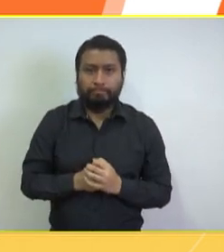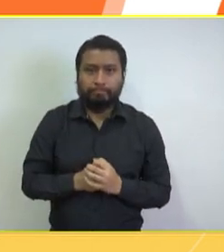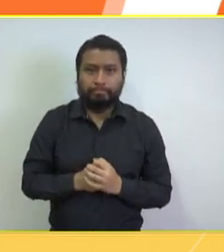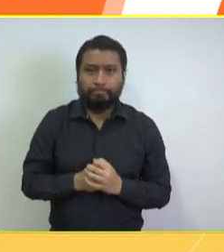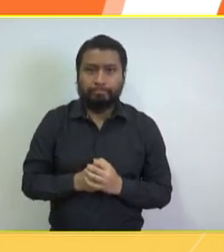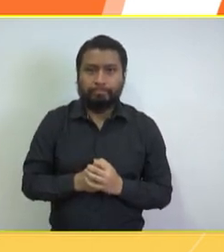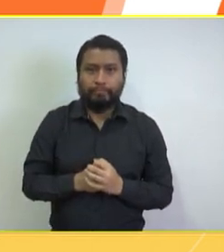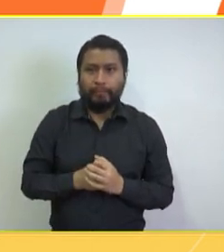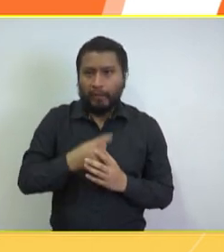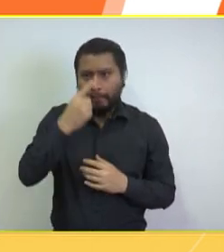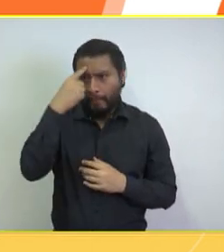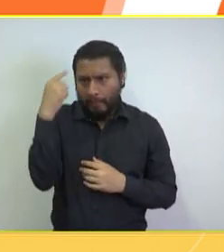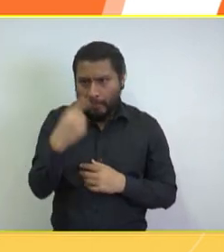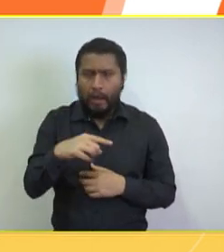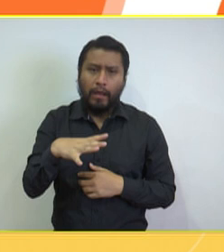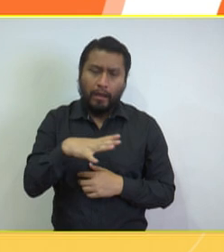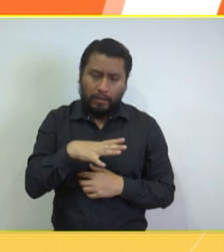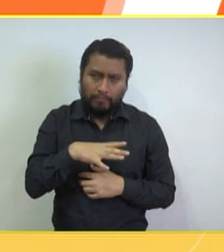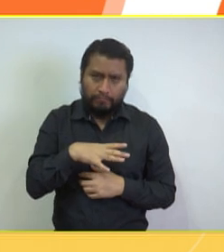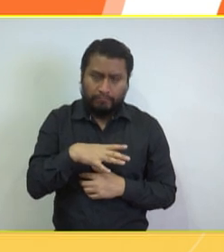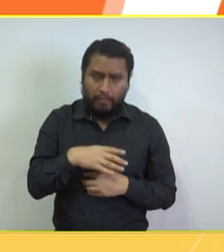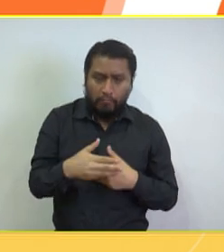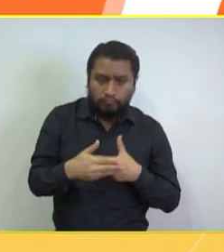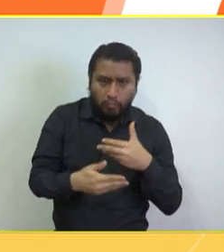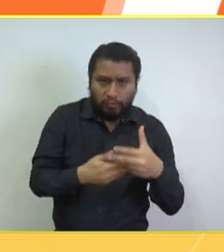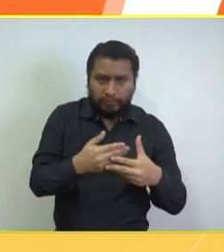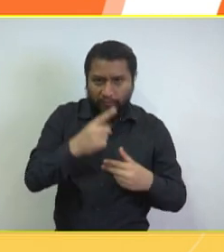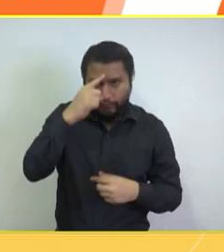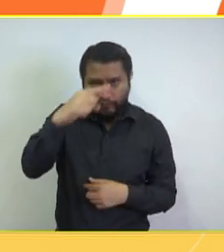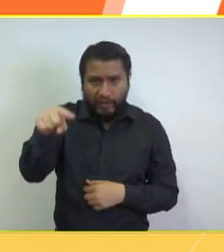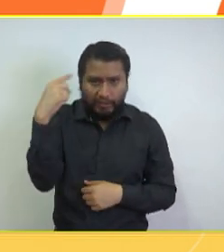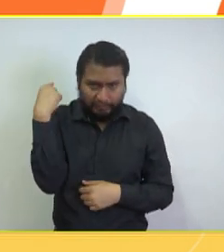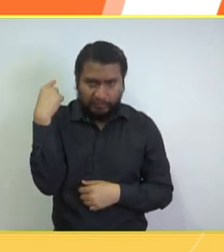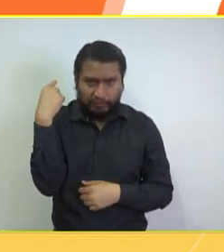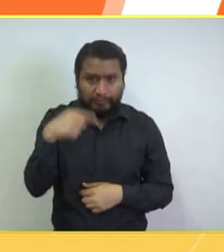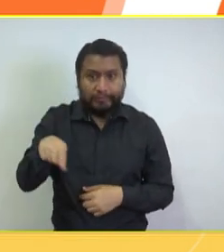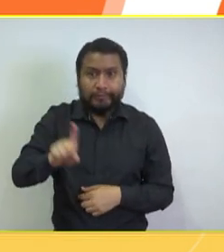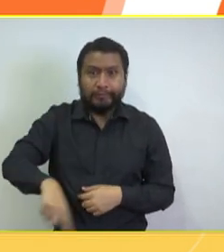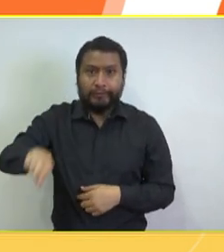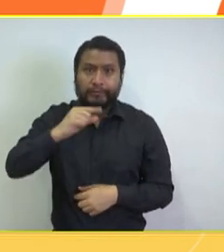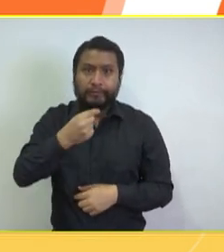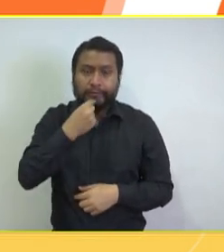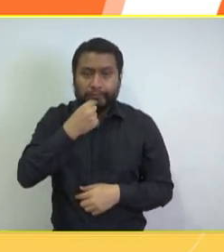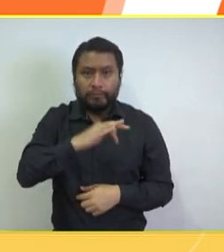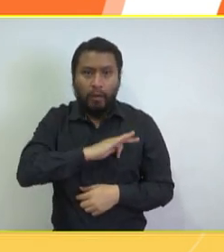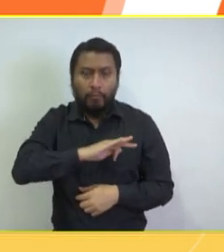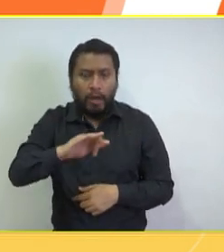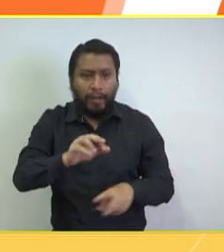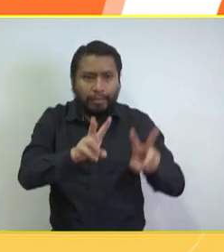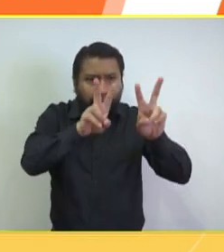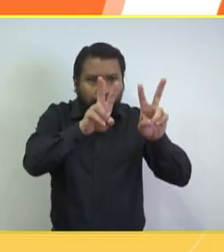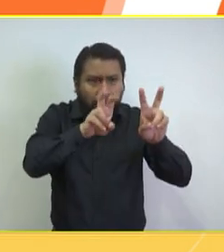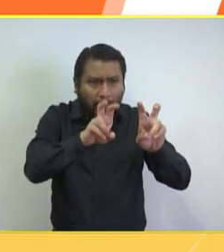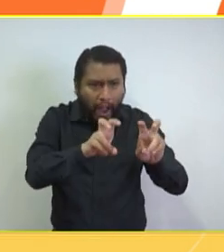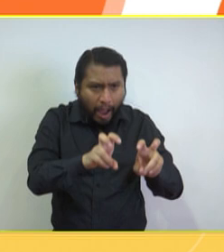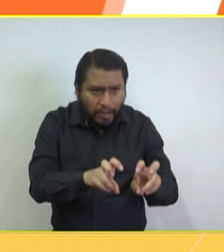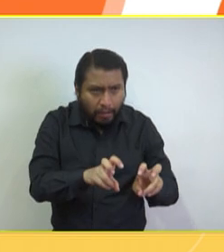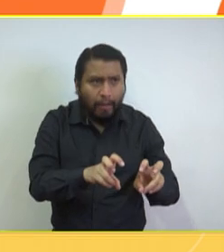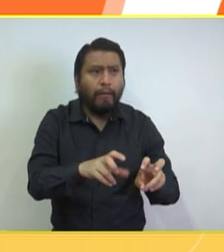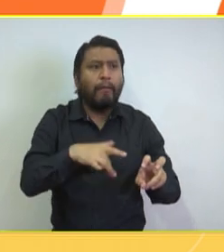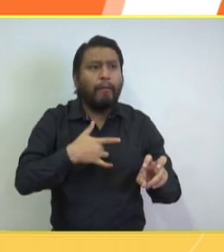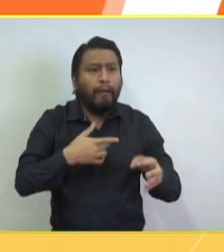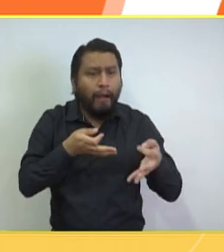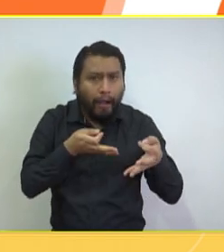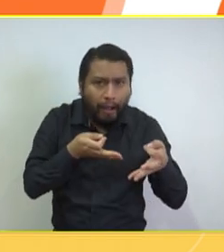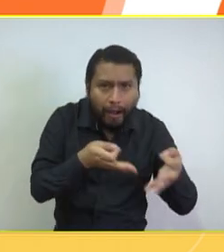en un métodos prácticos que permitan a los niños generar interés por estos temas y no irse con la idea